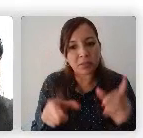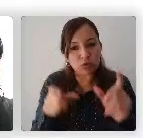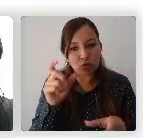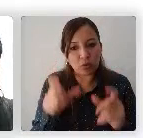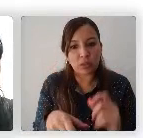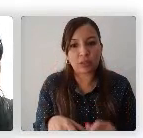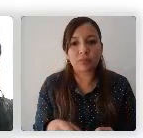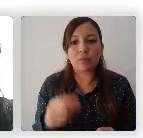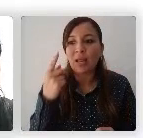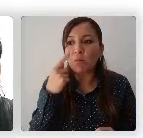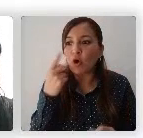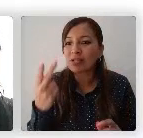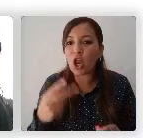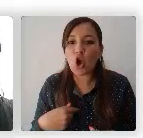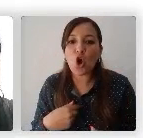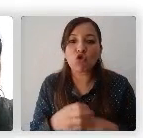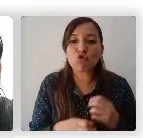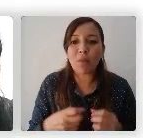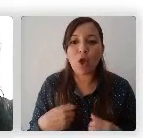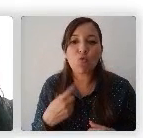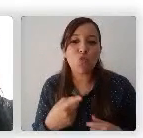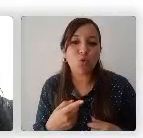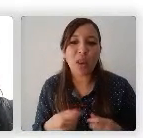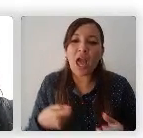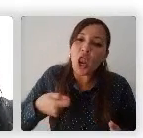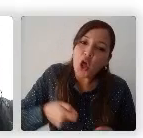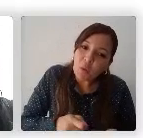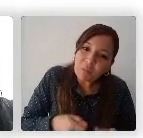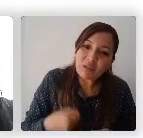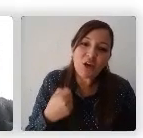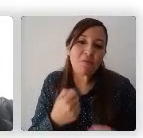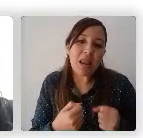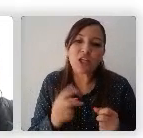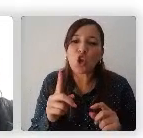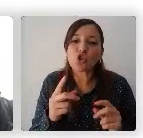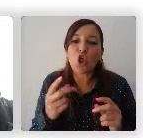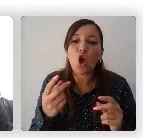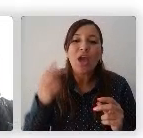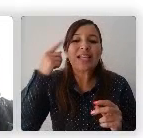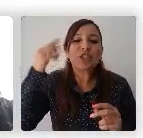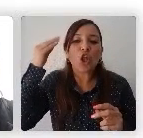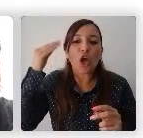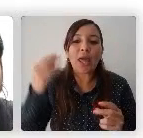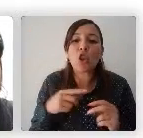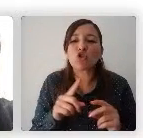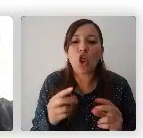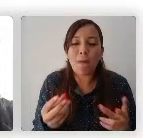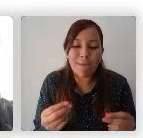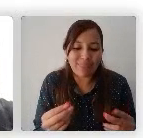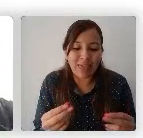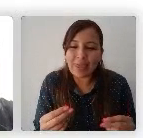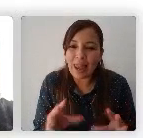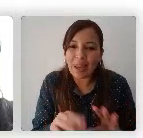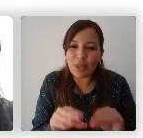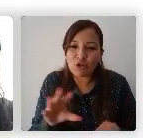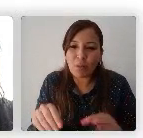las civilizaciones, la cultura, no solamente la cultura material, sino también la inmaterial, ¿no? Entonces, estamos hablando